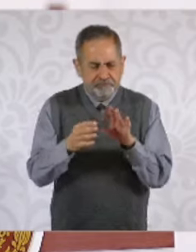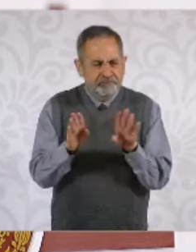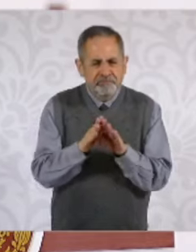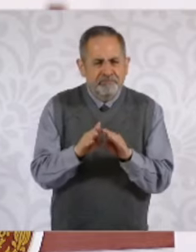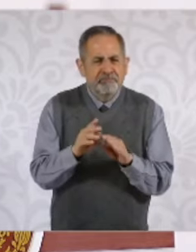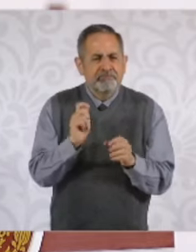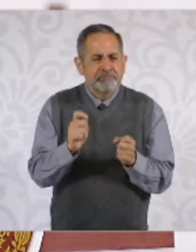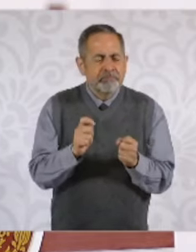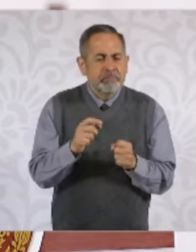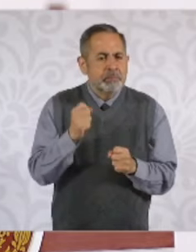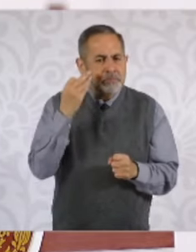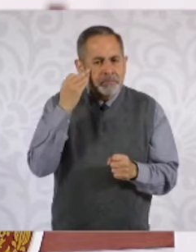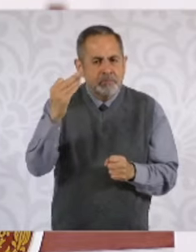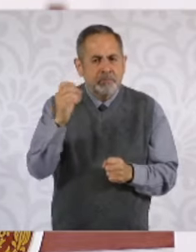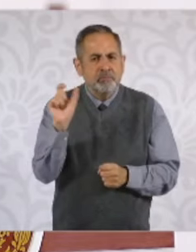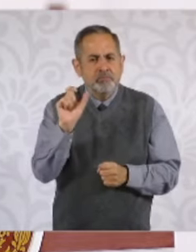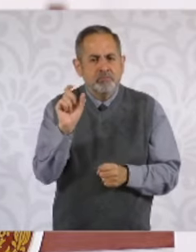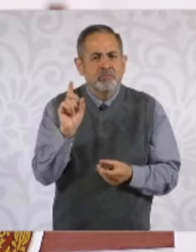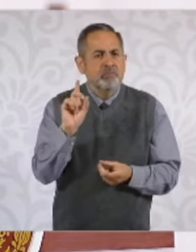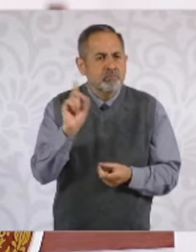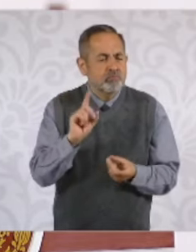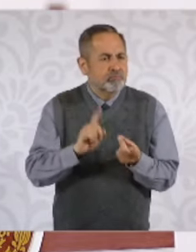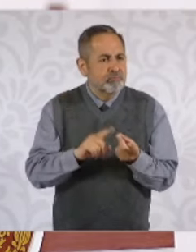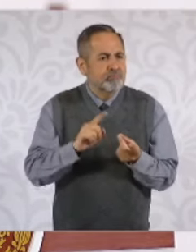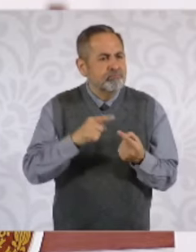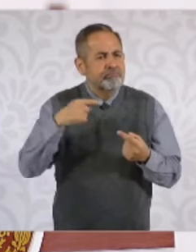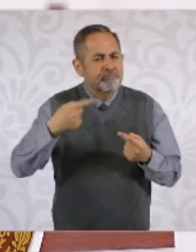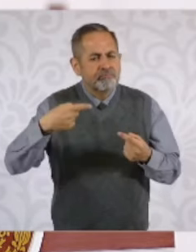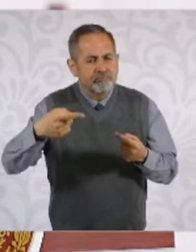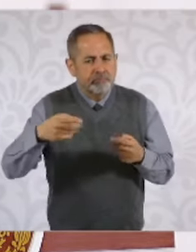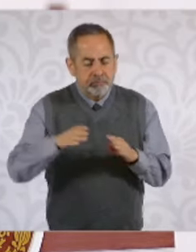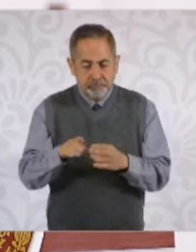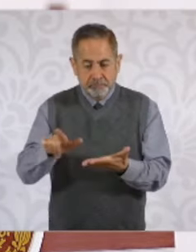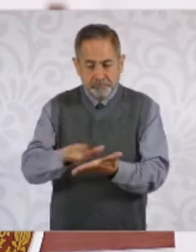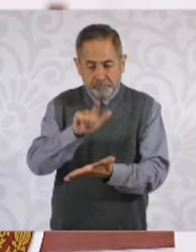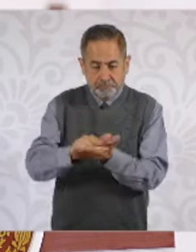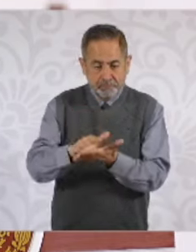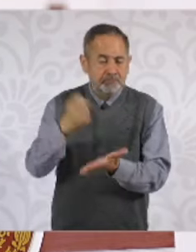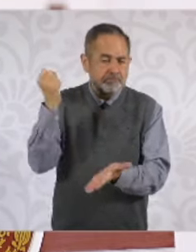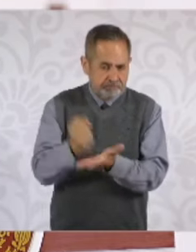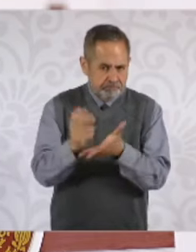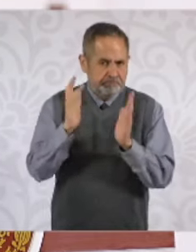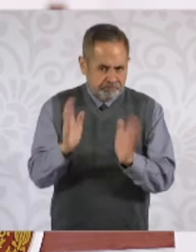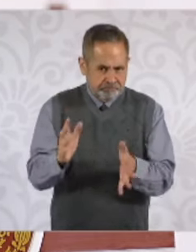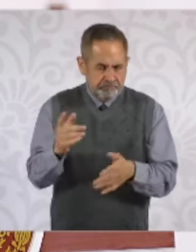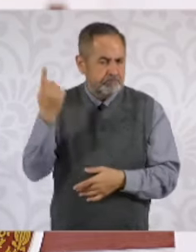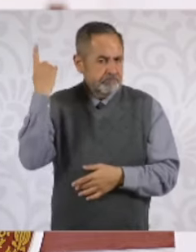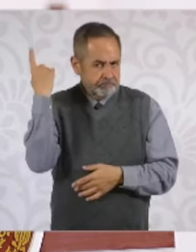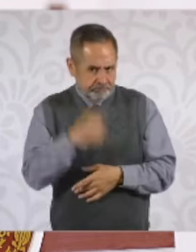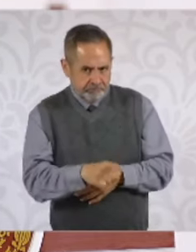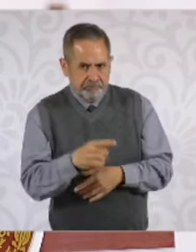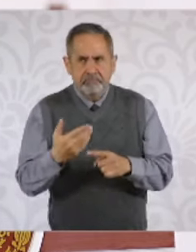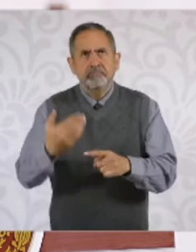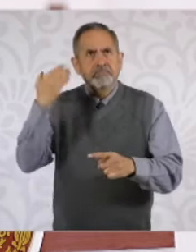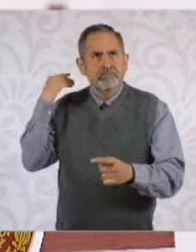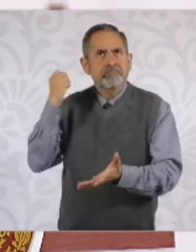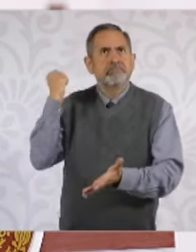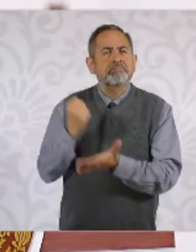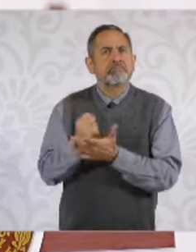con los tiempos sobre lo que ordenó la reforma constitucional aprobada el 15